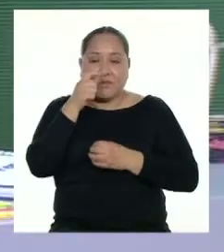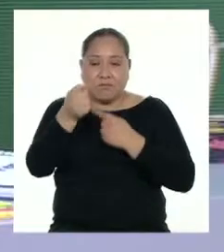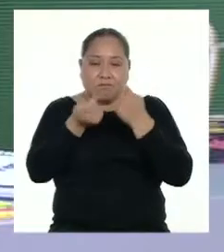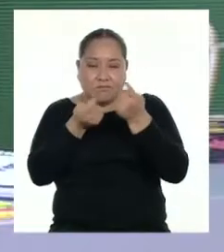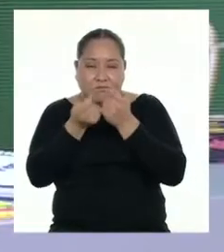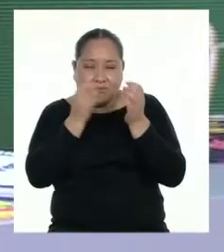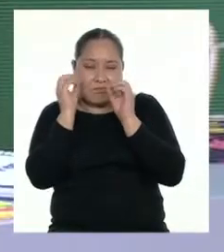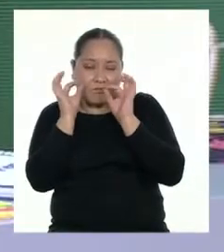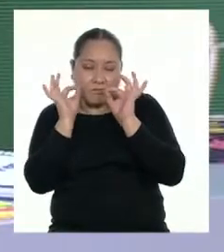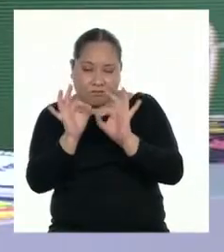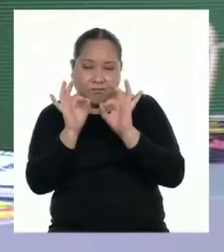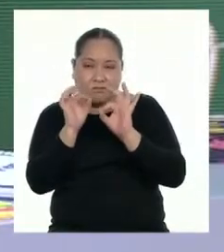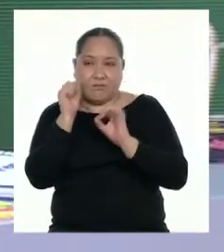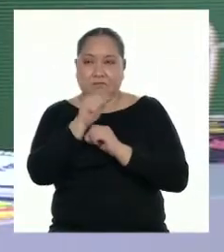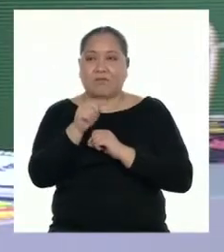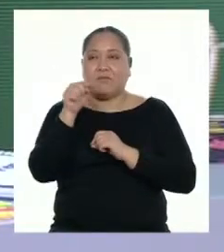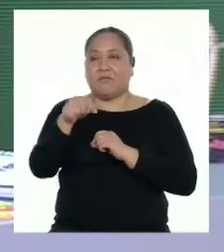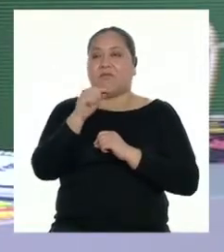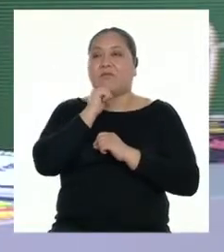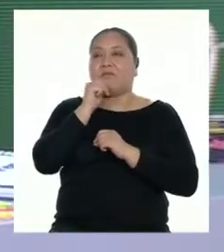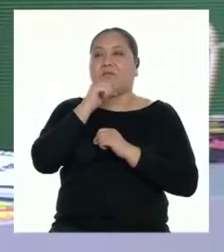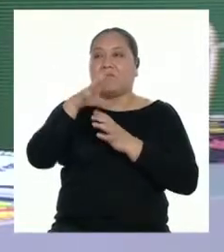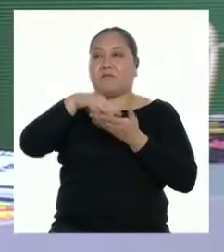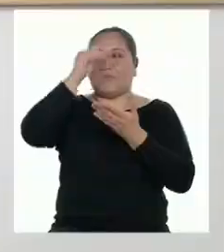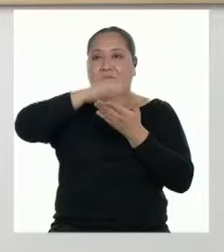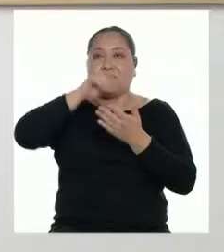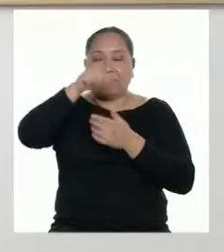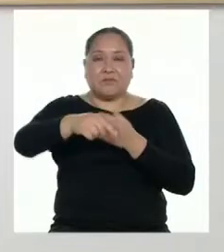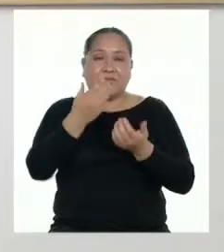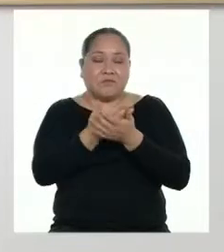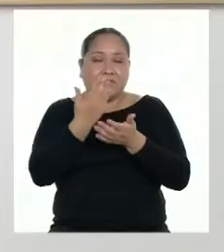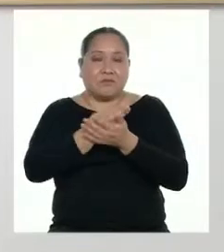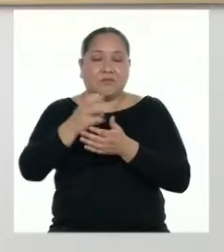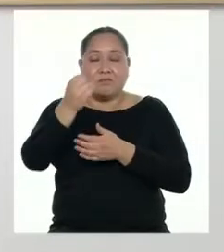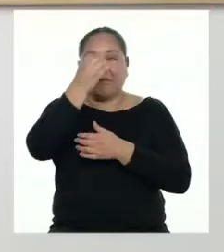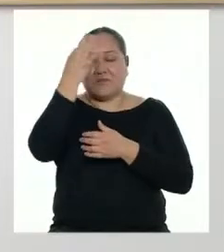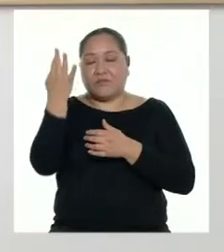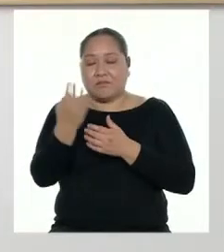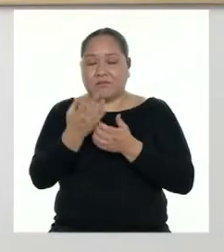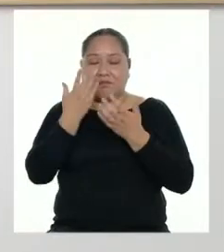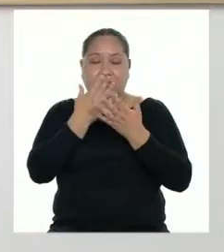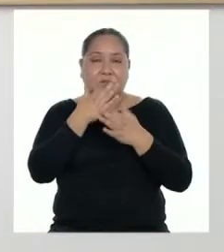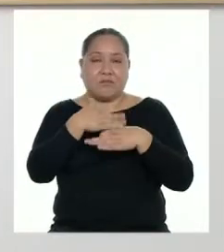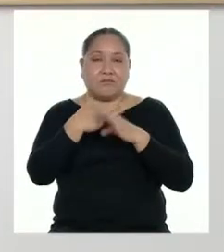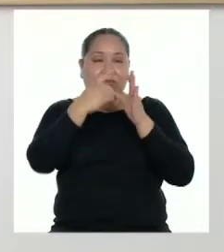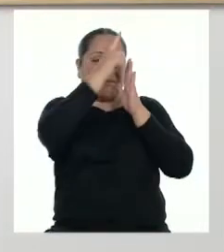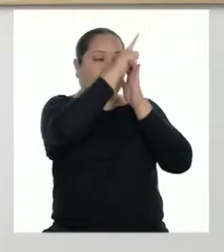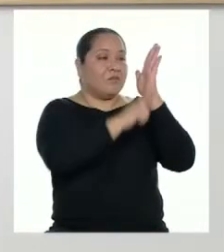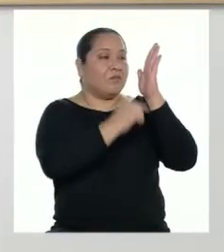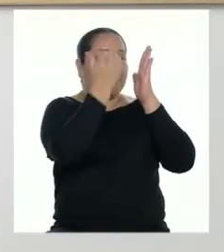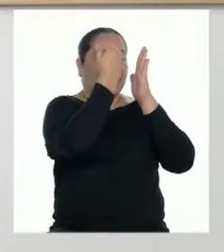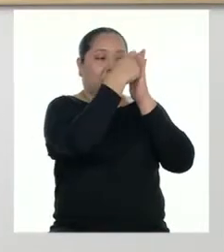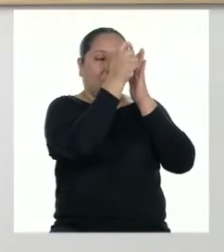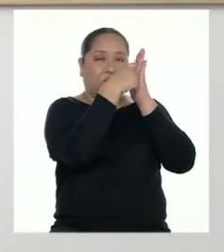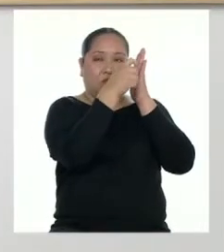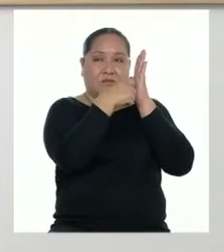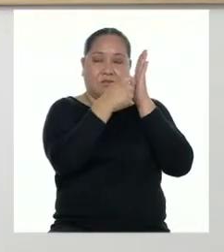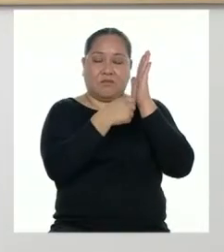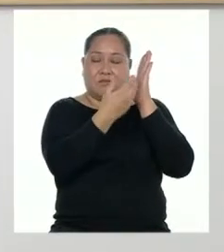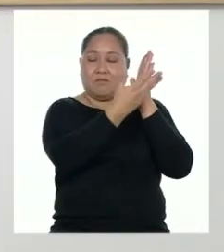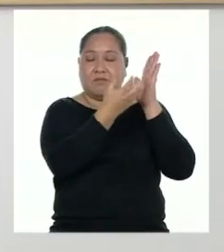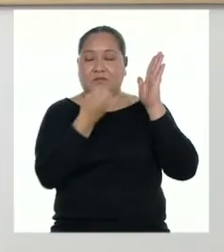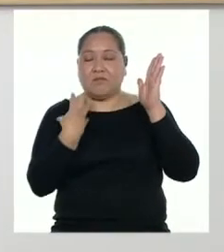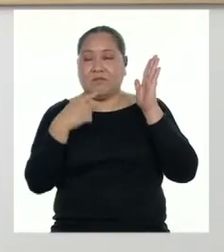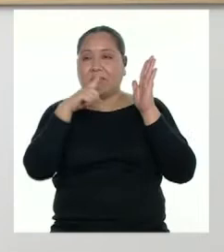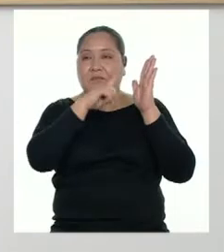dominamos. Y para eso podemos valernos de ciertas herramientas. Como esta lista de cotejo que mencionó Hilary ahora y que